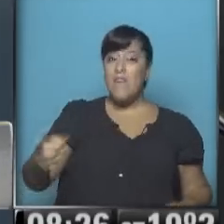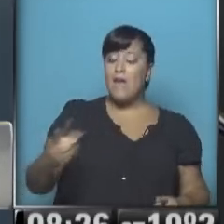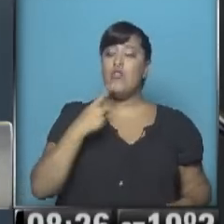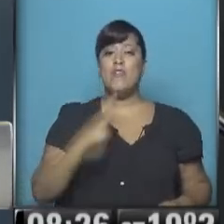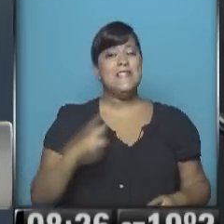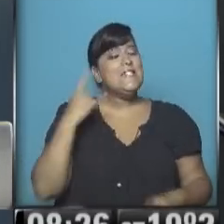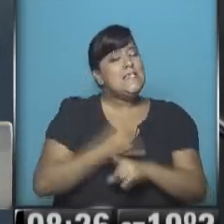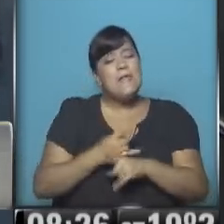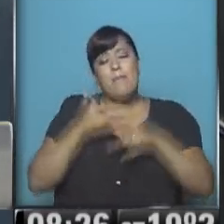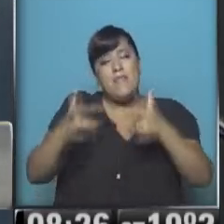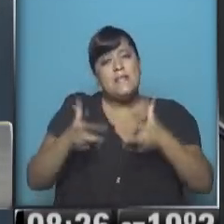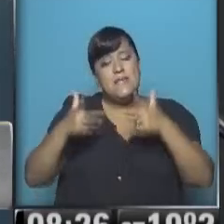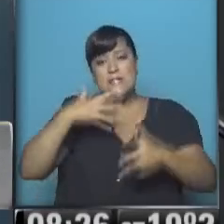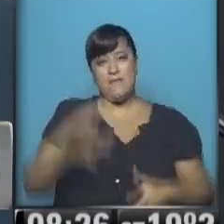permanentemente la verdad gracias perón